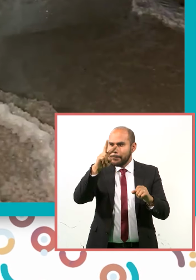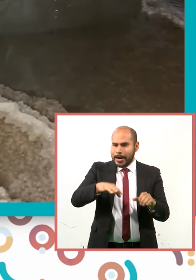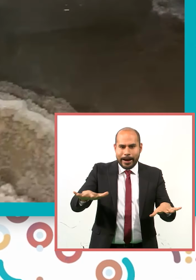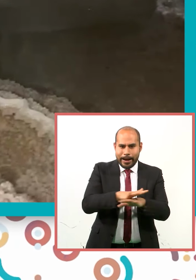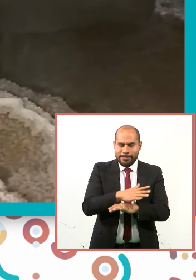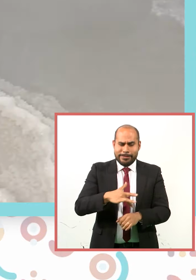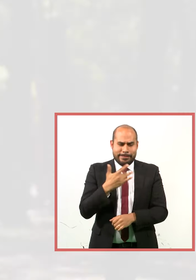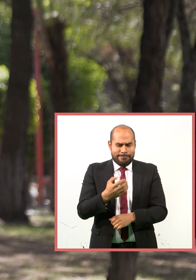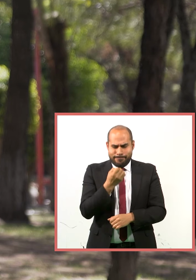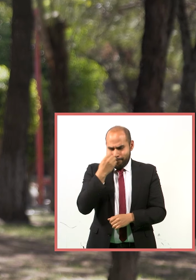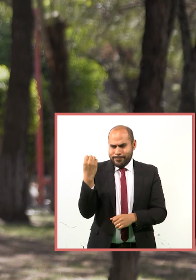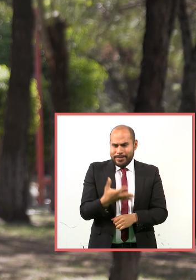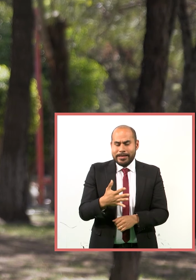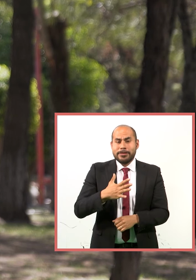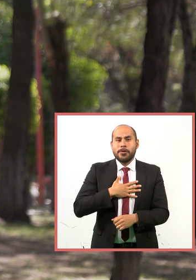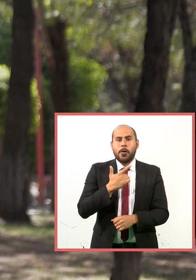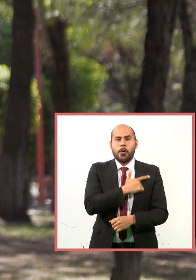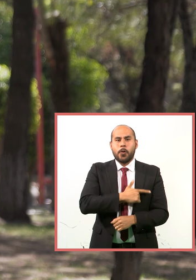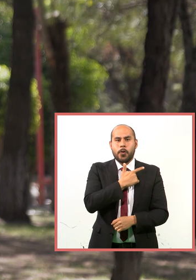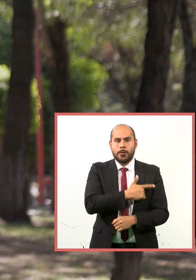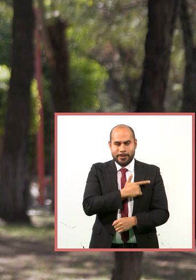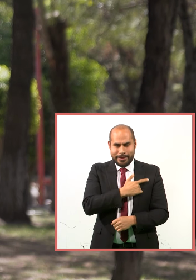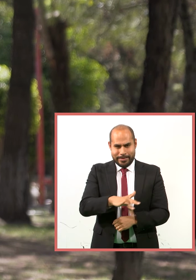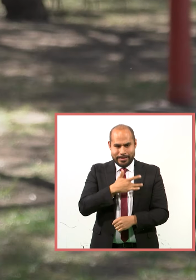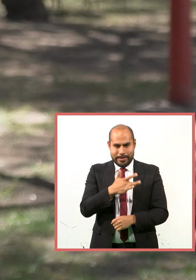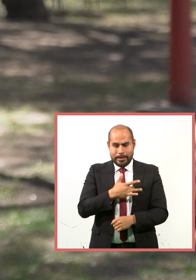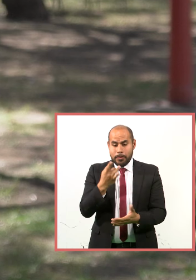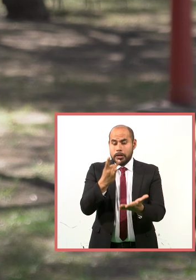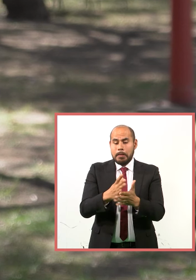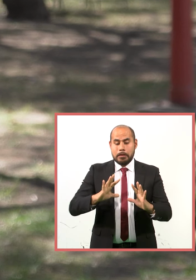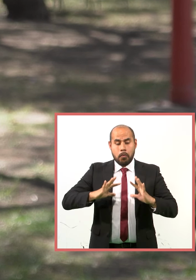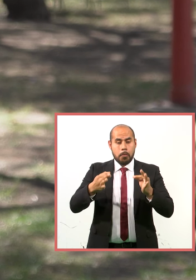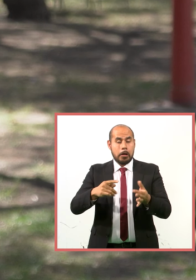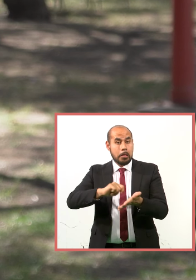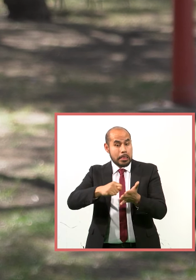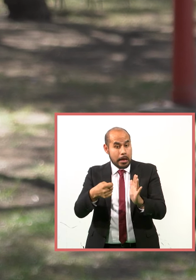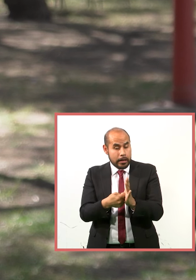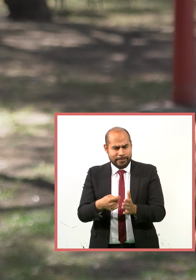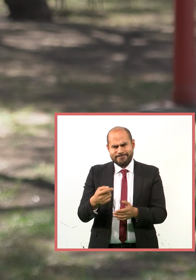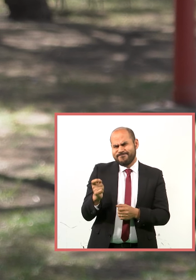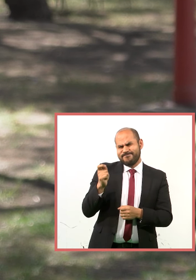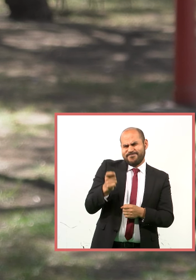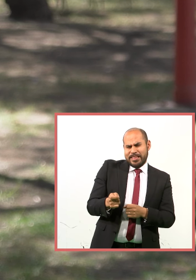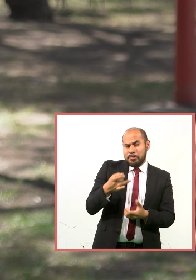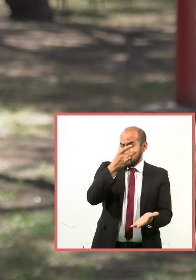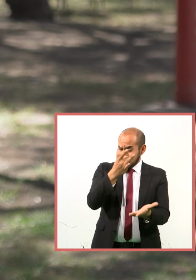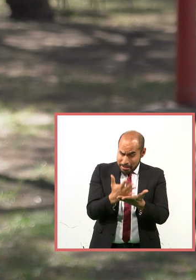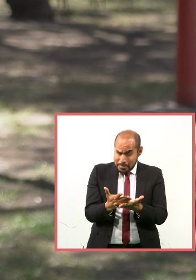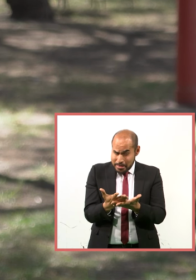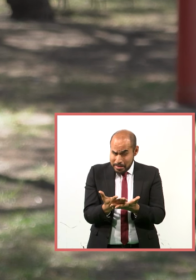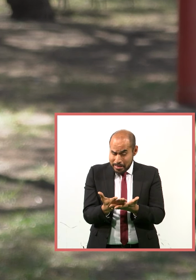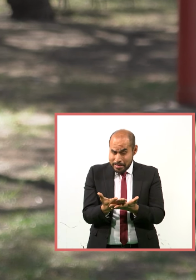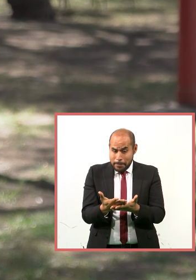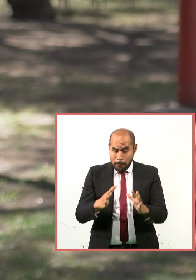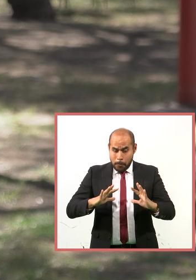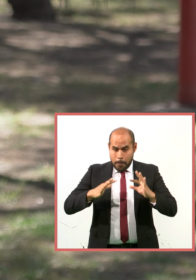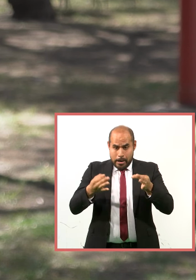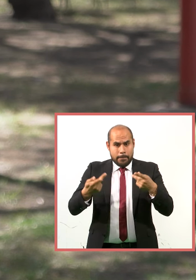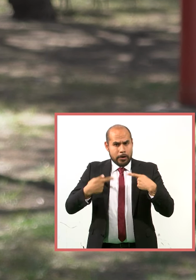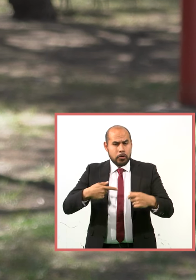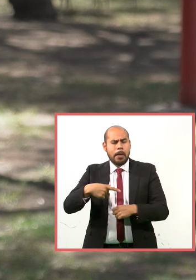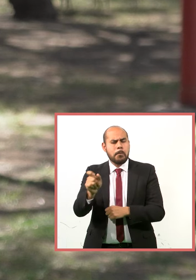que nosotros fuimos, pues la verdad es que se siente muy padre, porque lo que a mí me gusta es que no solamente es una formación técnica, o sea, no